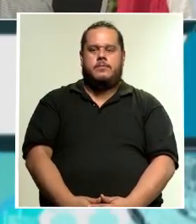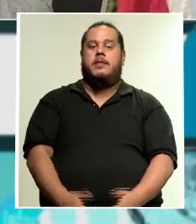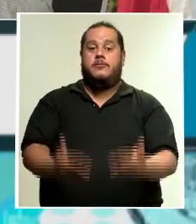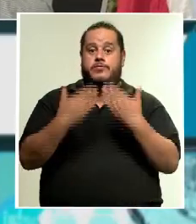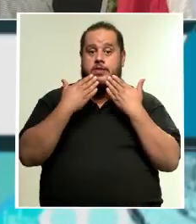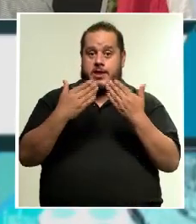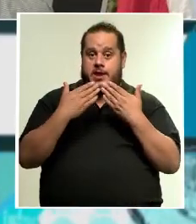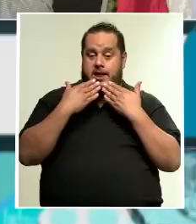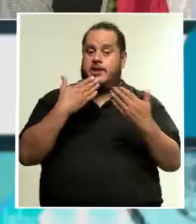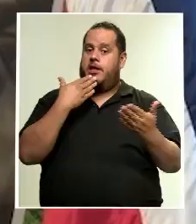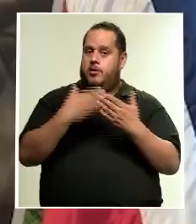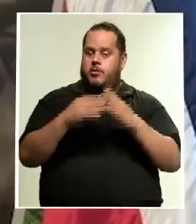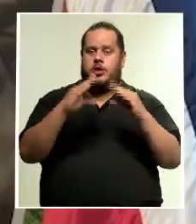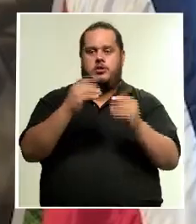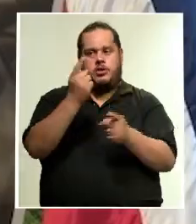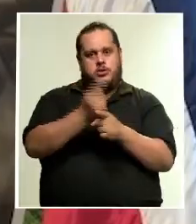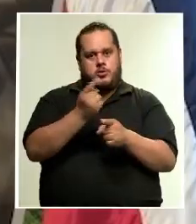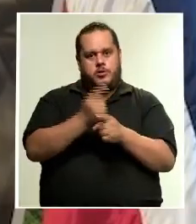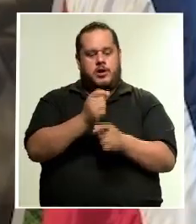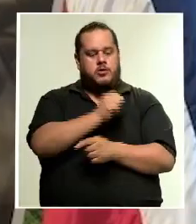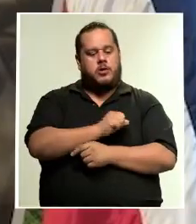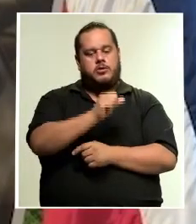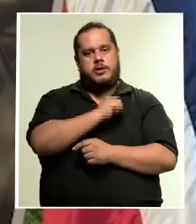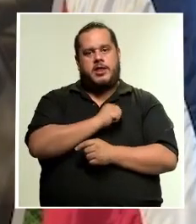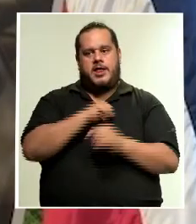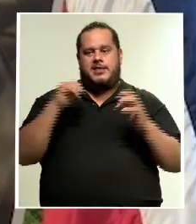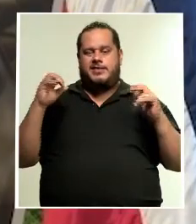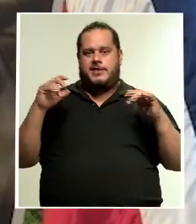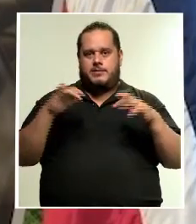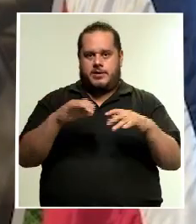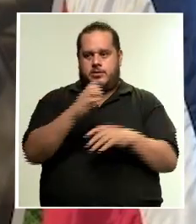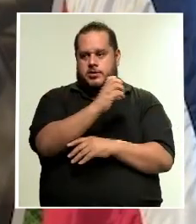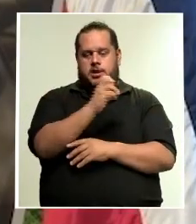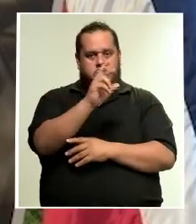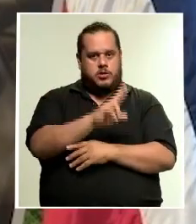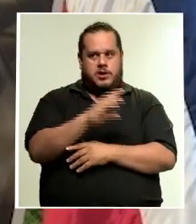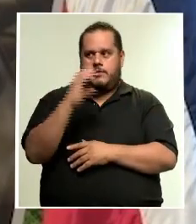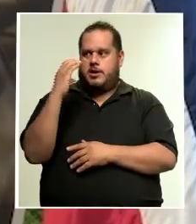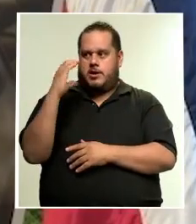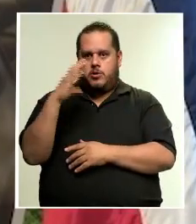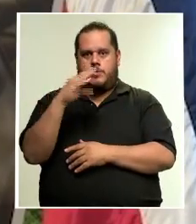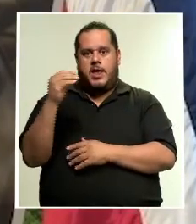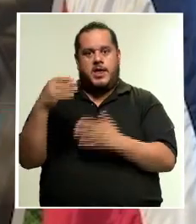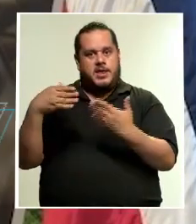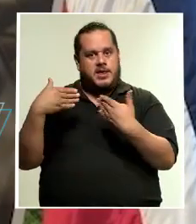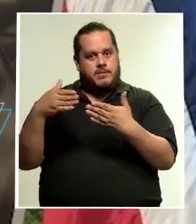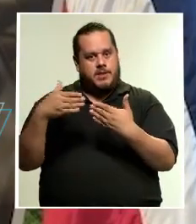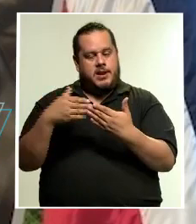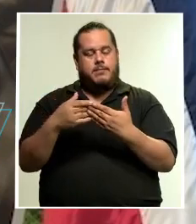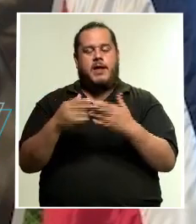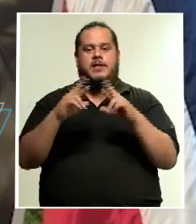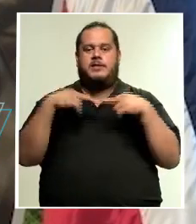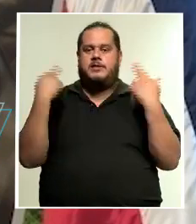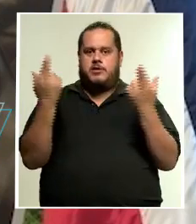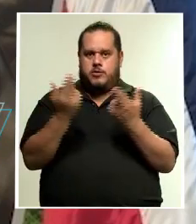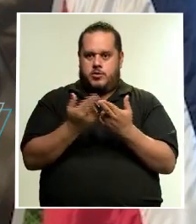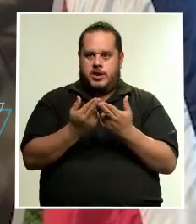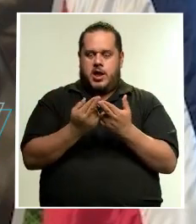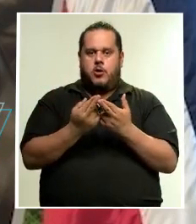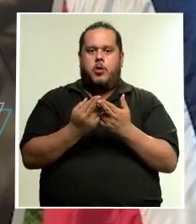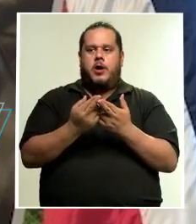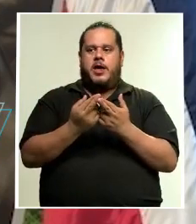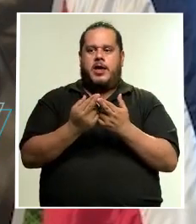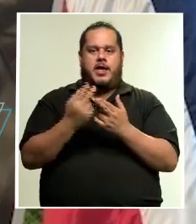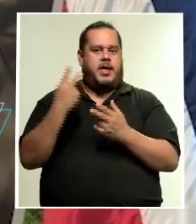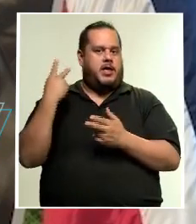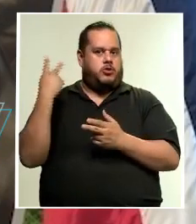Gracias, buenas noches. Así es, autoridades de migración de Costa Rica, Colombia y Panamá se reunieron estos dos últimos